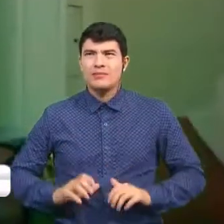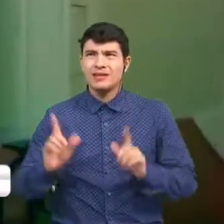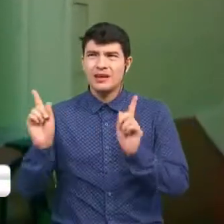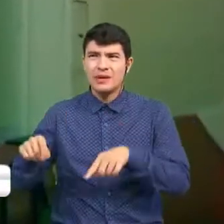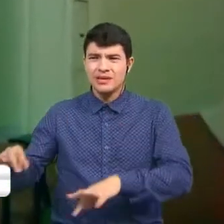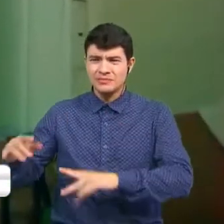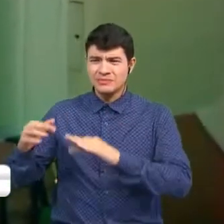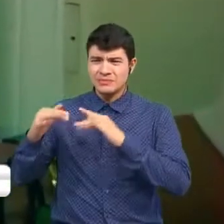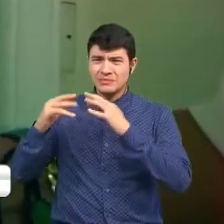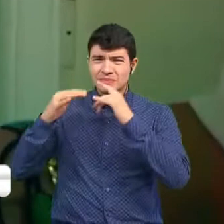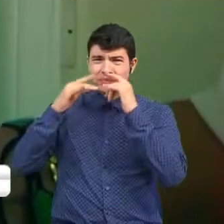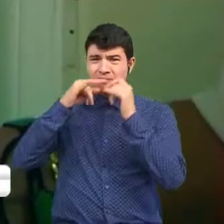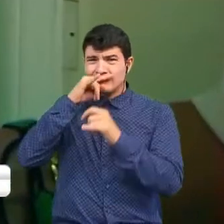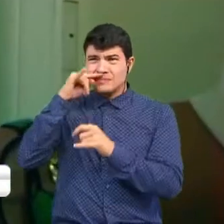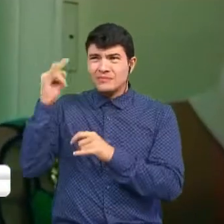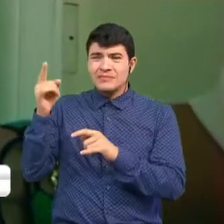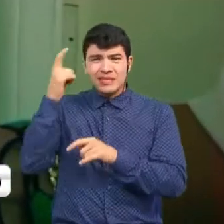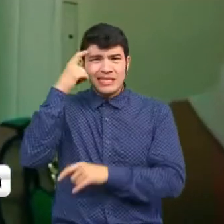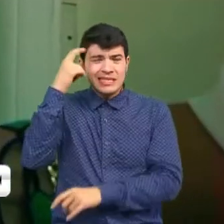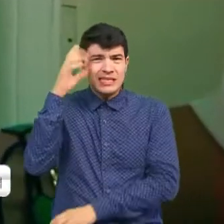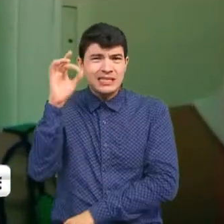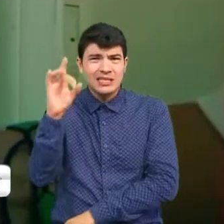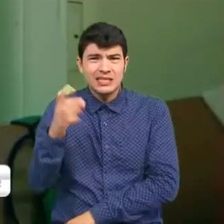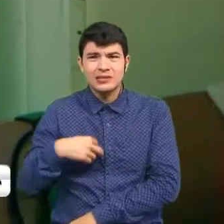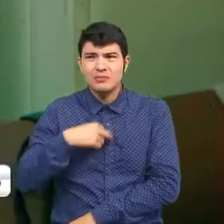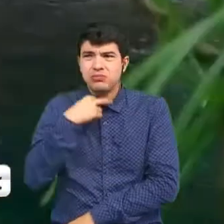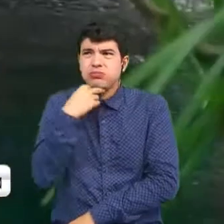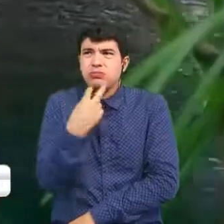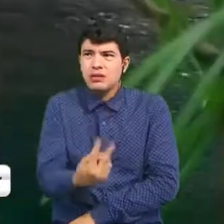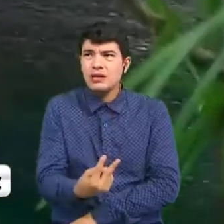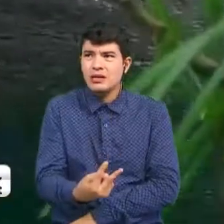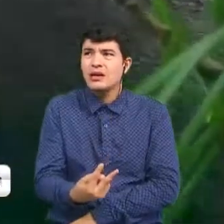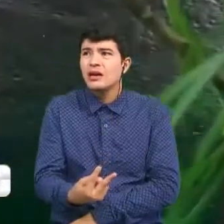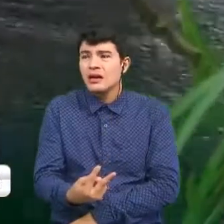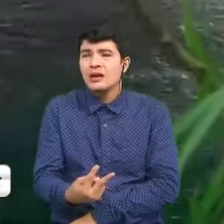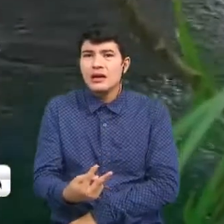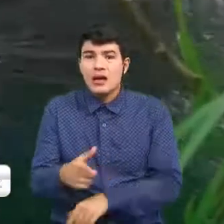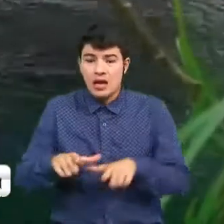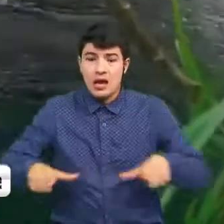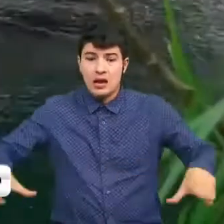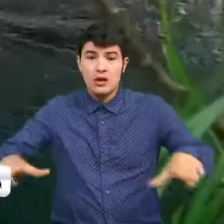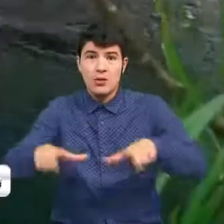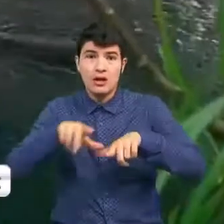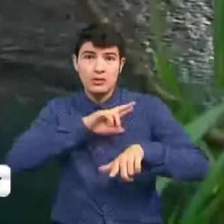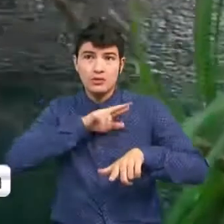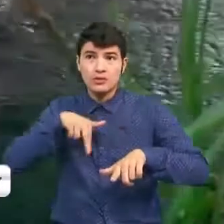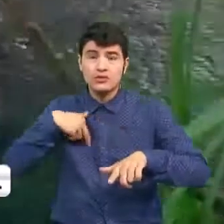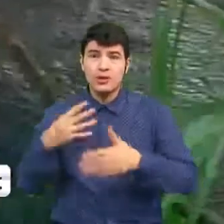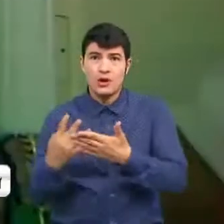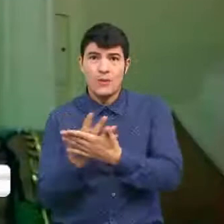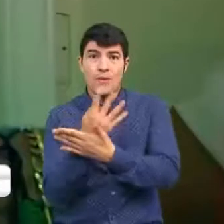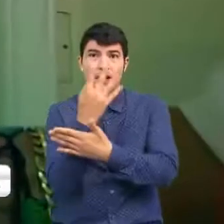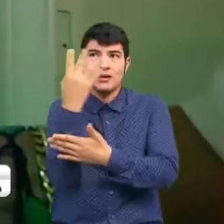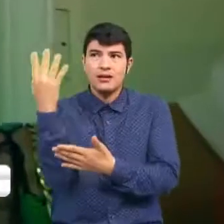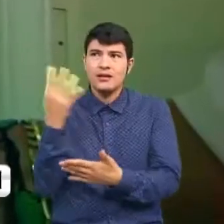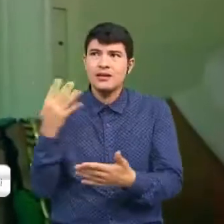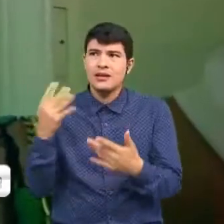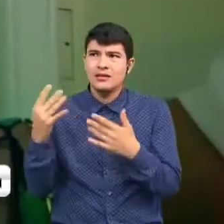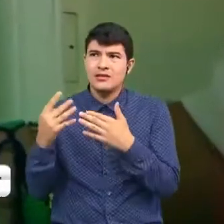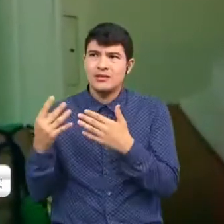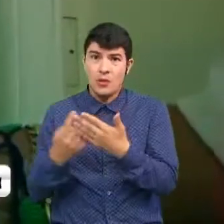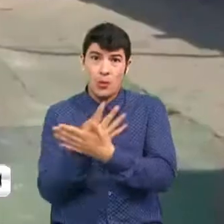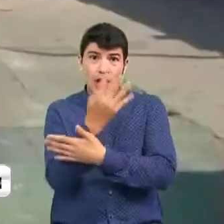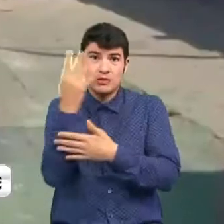crudo y este un dolor de cabeza y vomita era cierra el cuarto no estábamos resultado a las cuatro de la mañana como estaba el fútbol